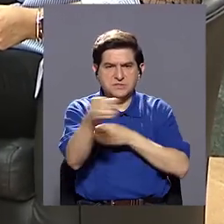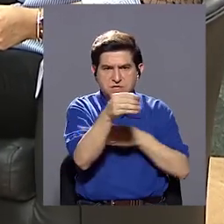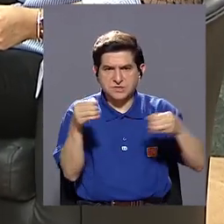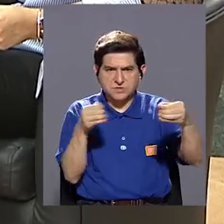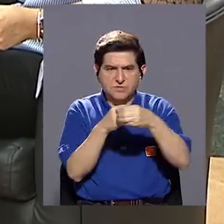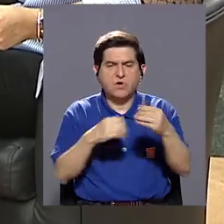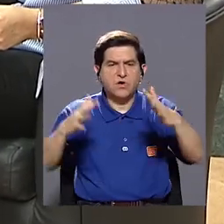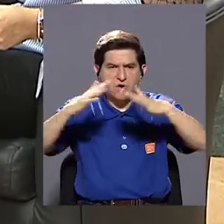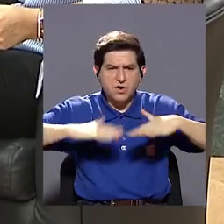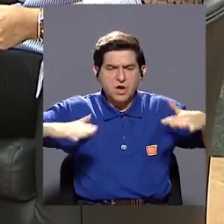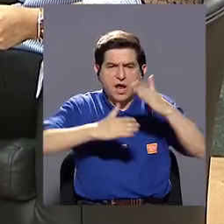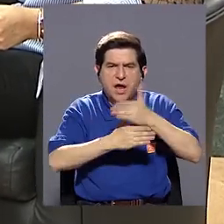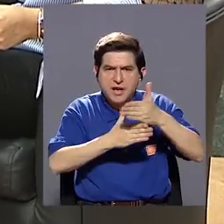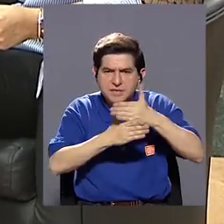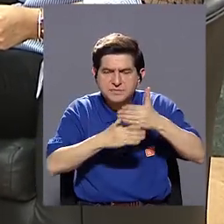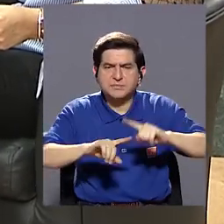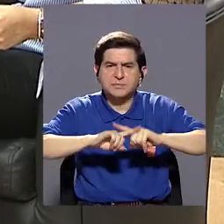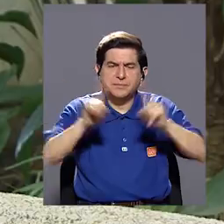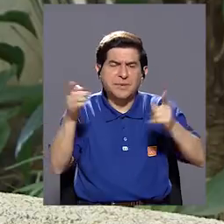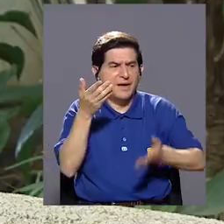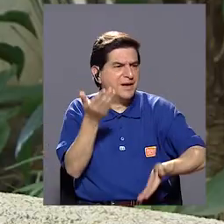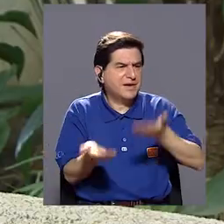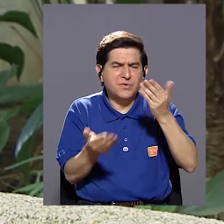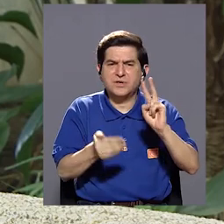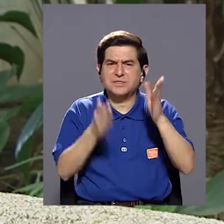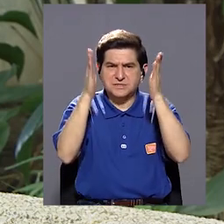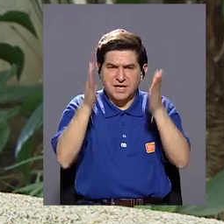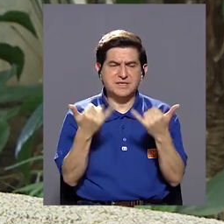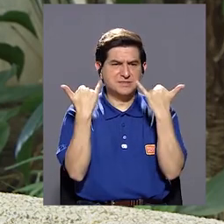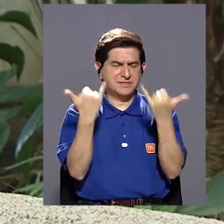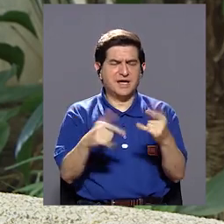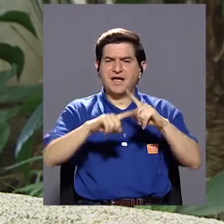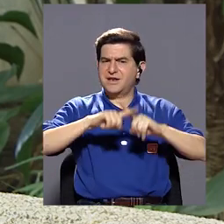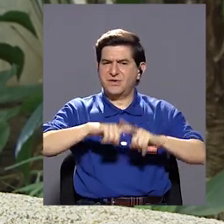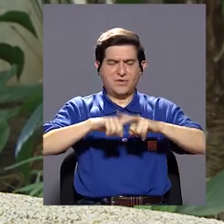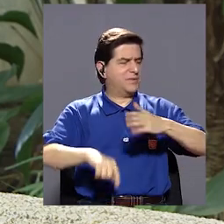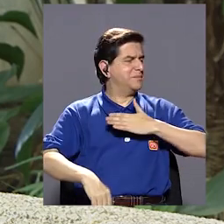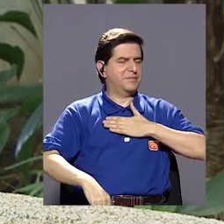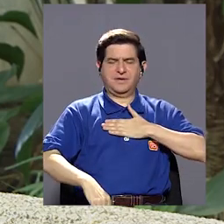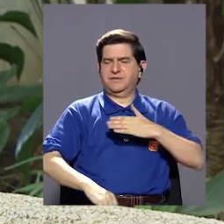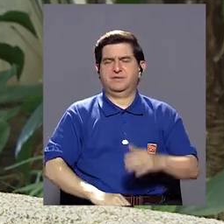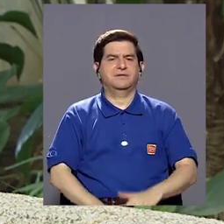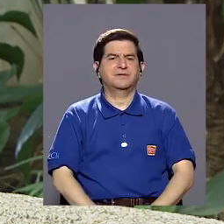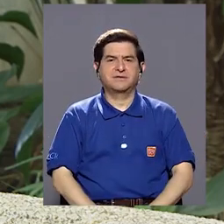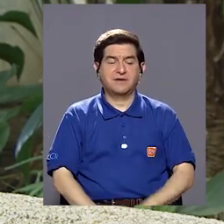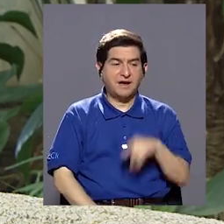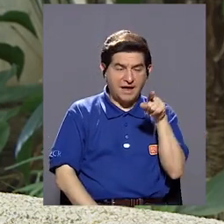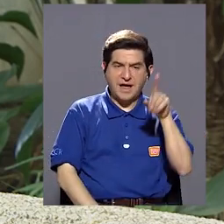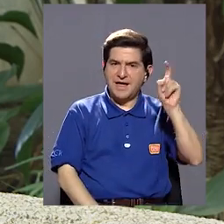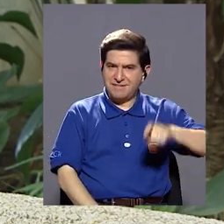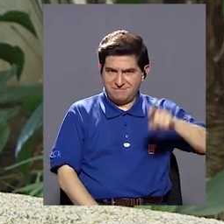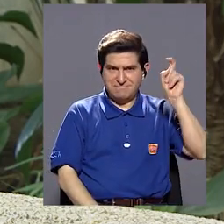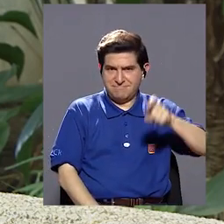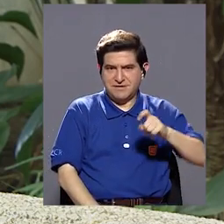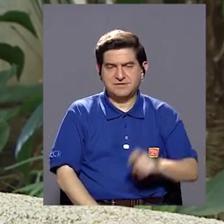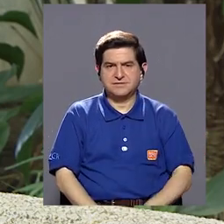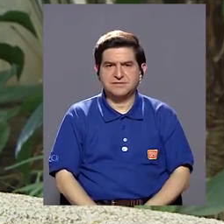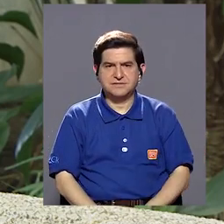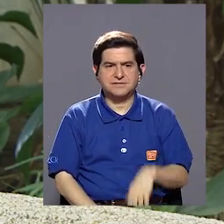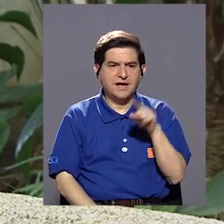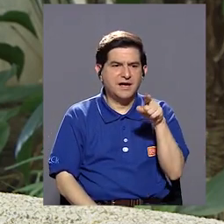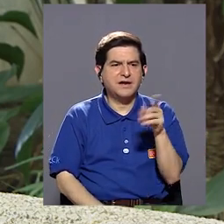la oficina, tengo cierto espacio para compartir, pero de repente los compañeros ya no dependen tanto de mí. Uh-huh. Entonces ahí hay que